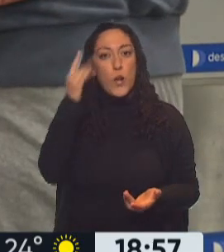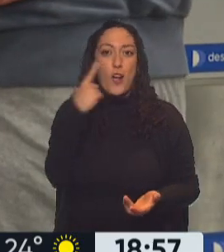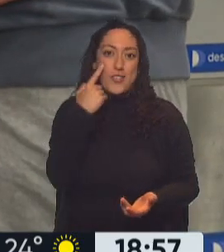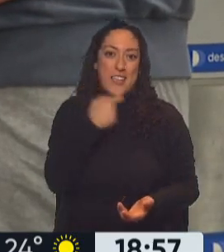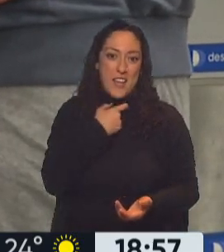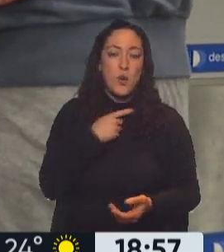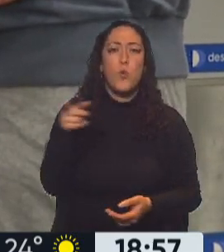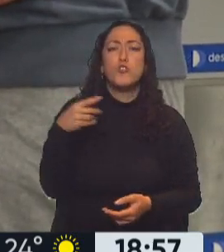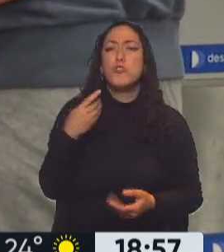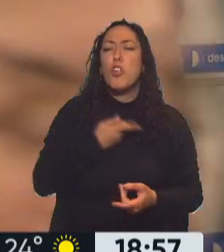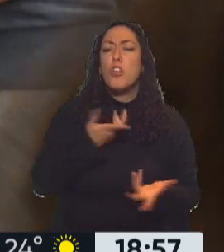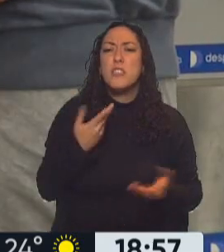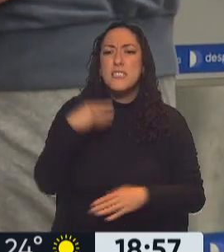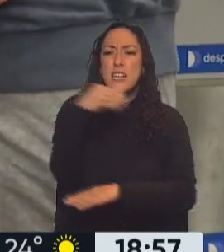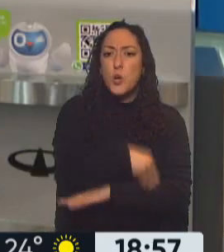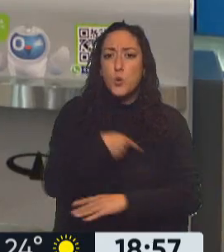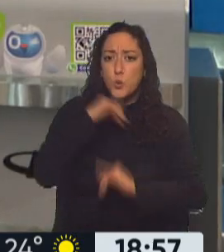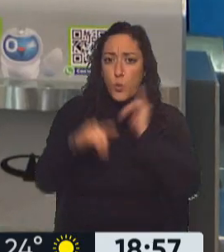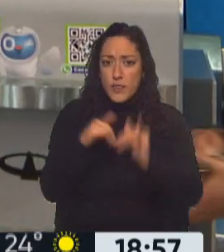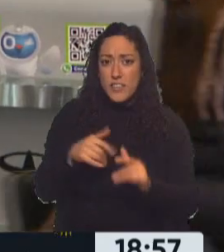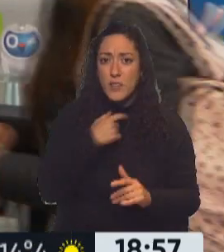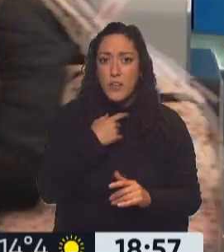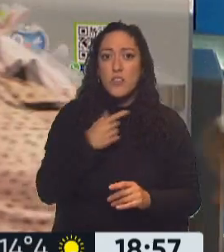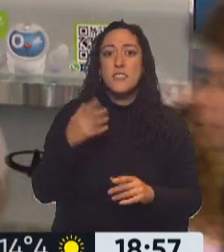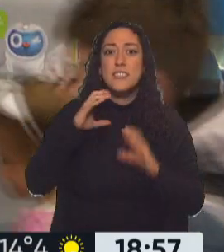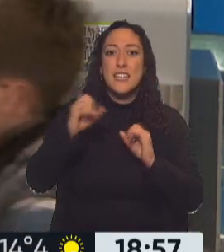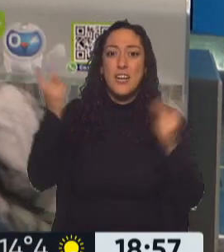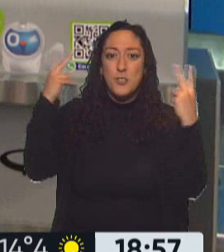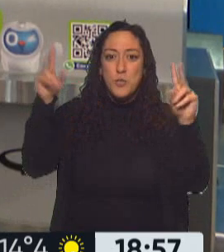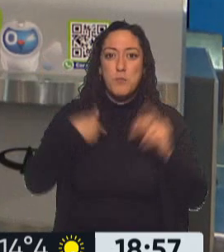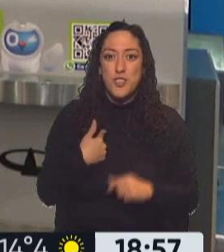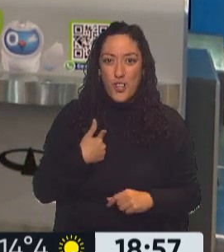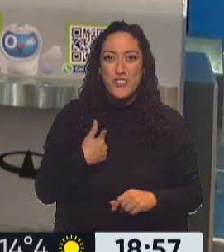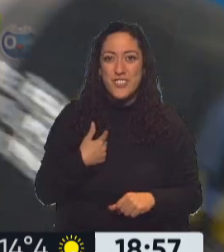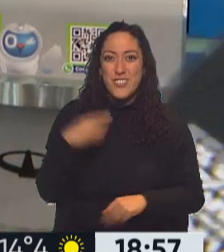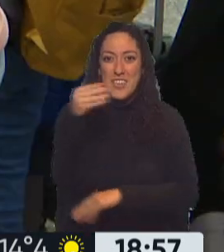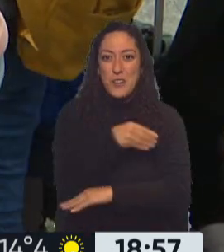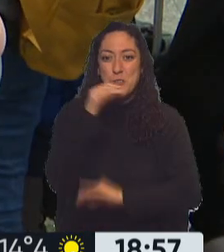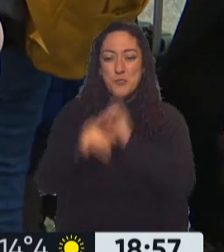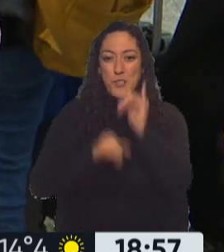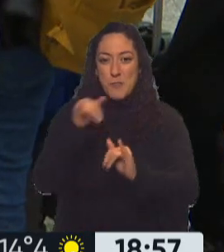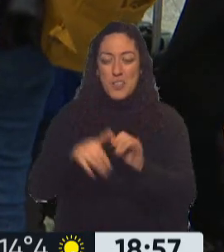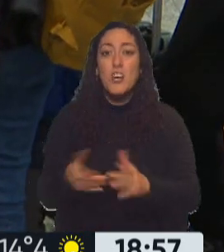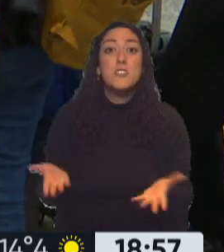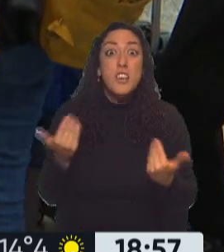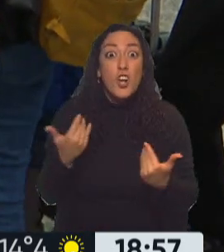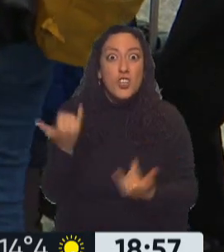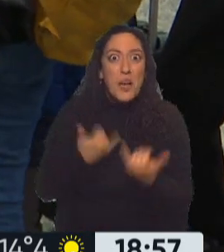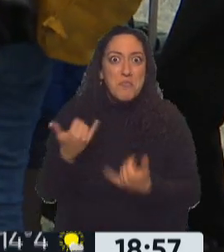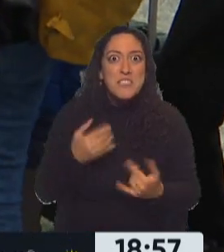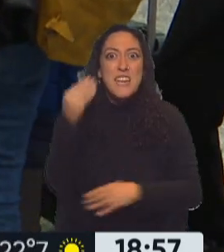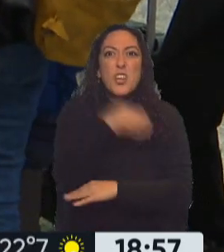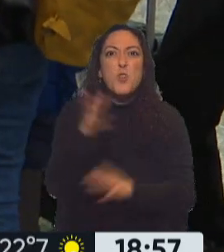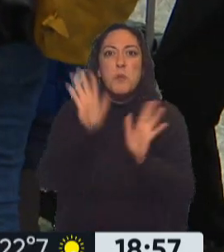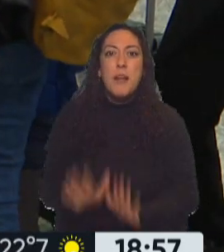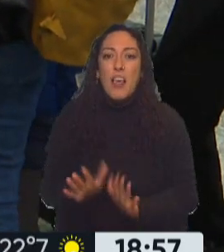Santa Cruz. Pero si querés te cuento de Santa Cruz, soy secretario de turismo de Santa Cruz, así que te puedo contar lo que quieras. Cuéntenos, ¿qué tiene preparado Santa Cruz